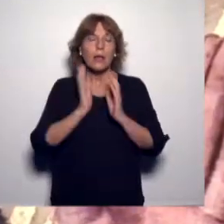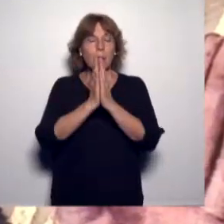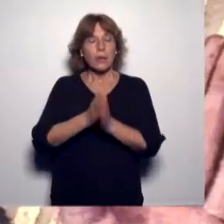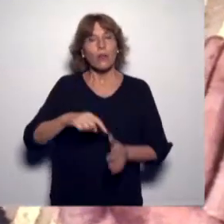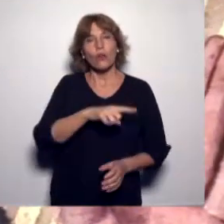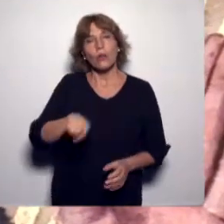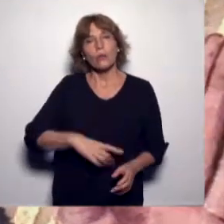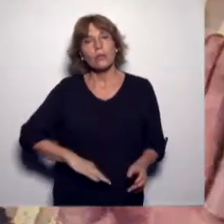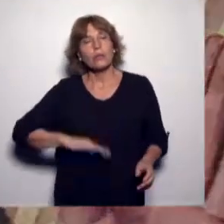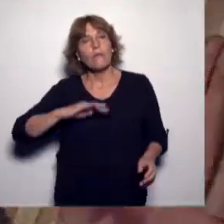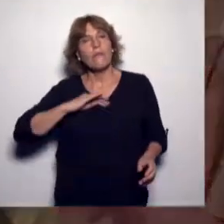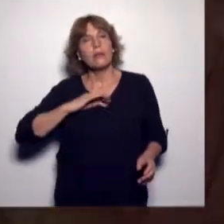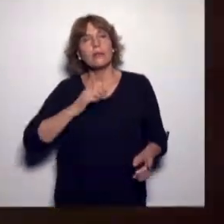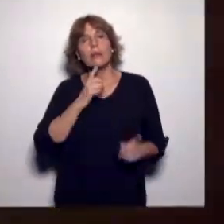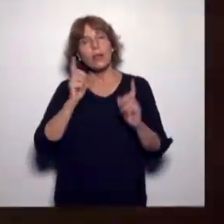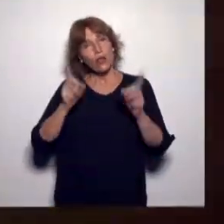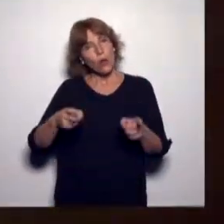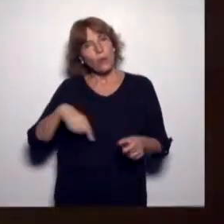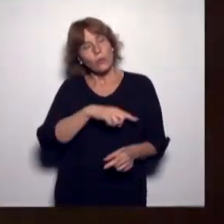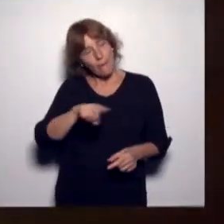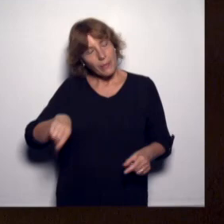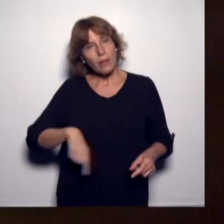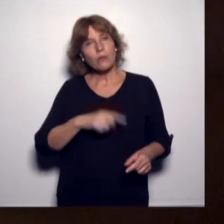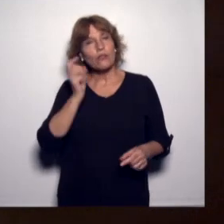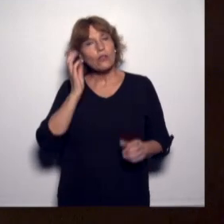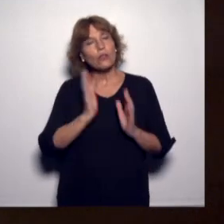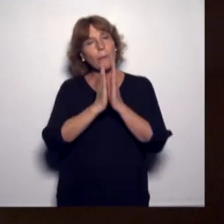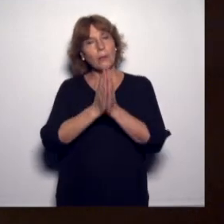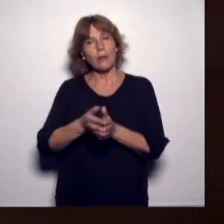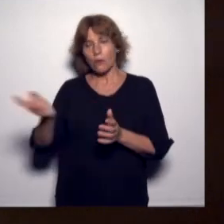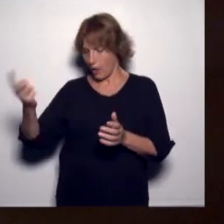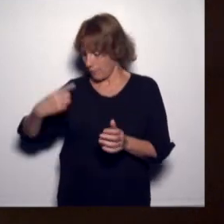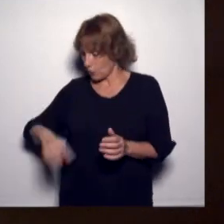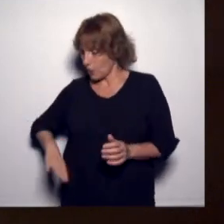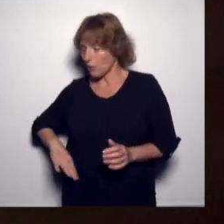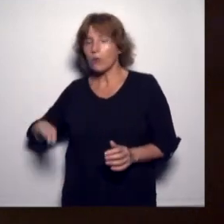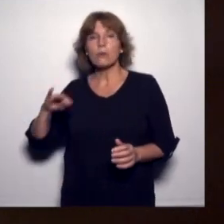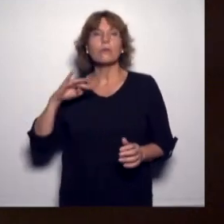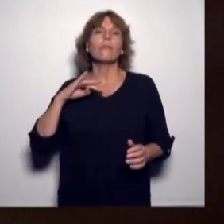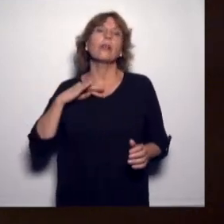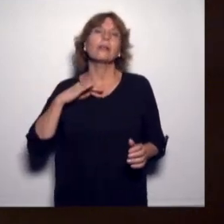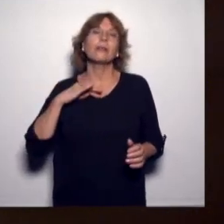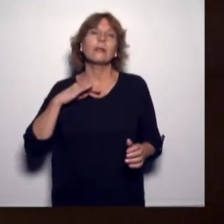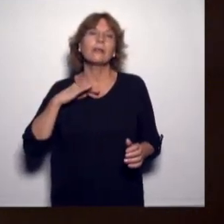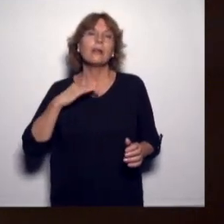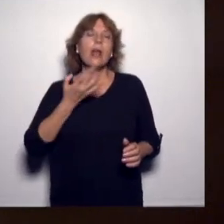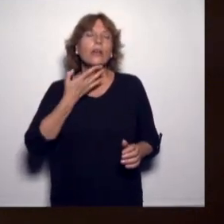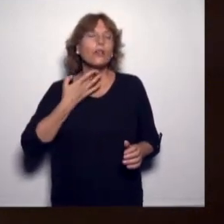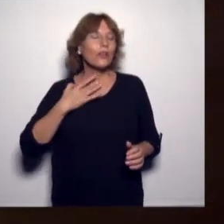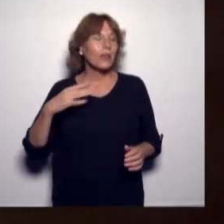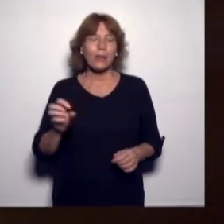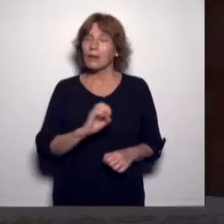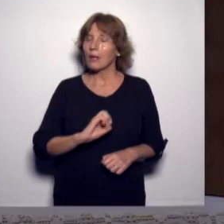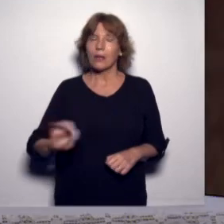día, perdona nuestras ofensas, como también nosotros perdonamos a los que nos